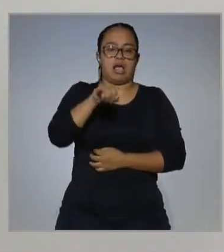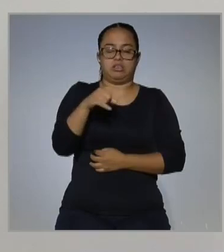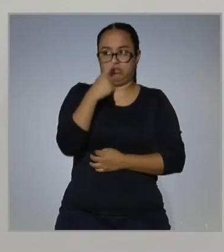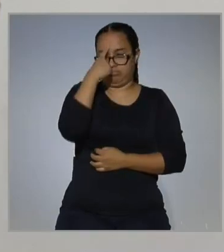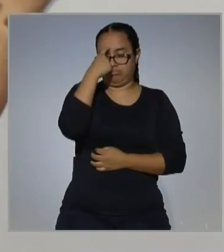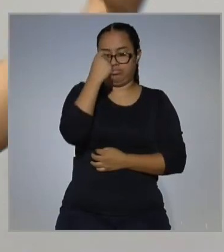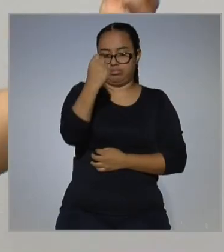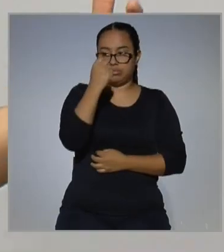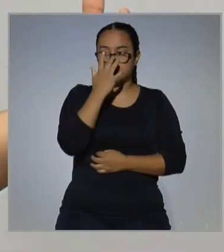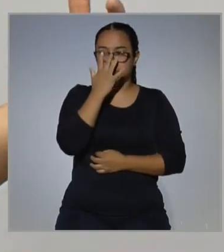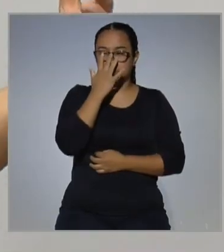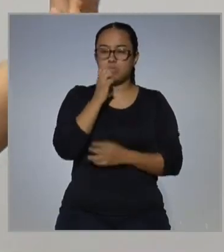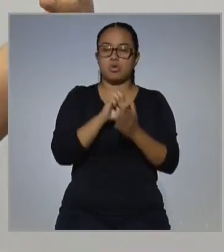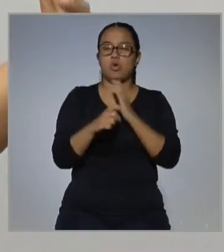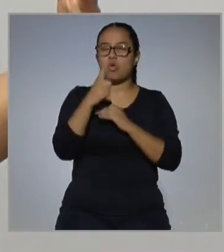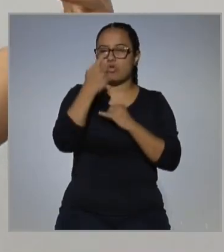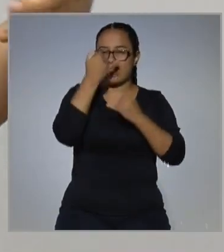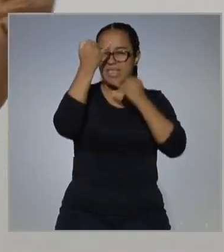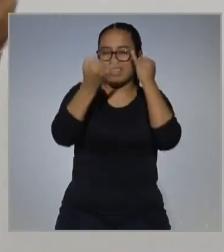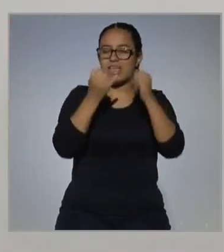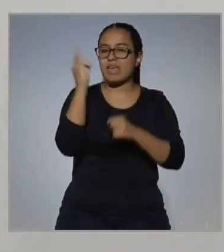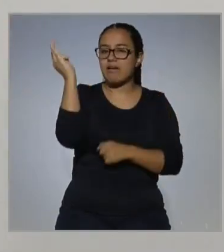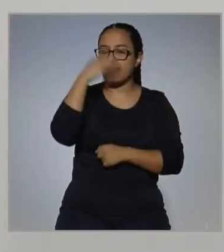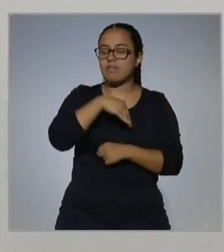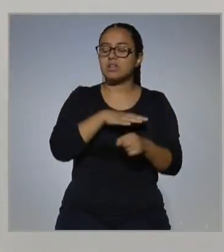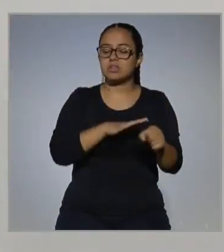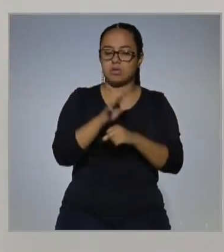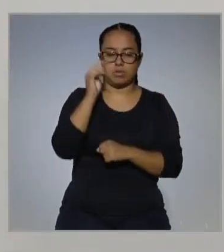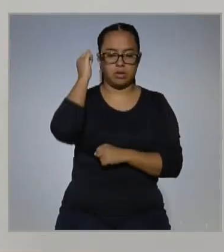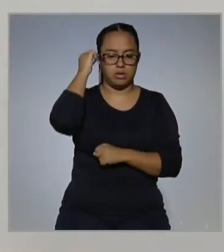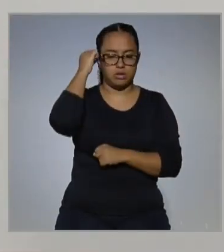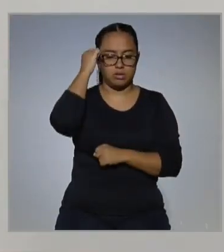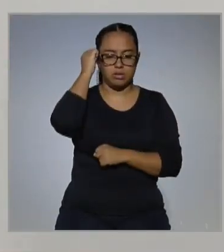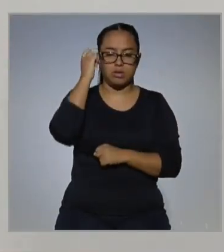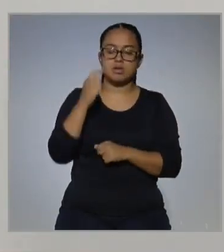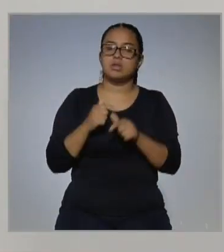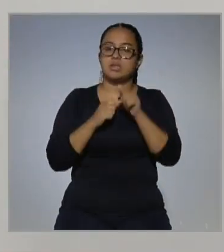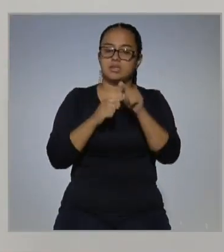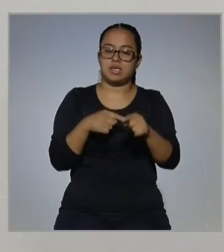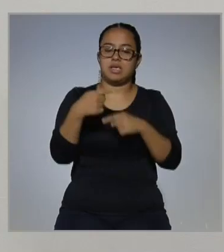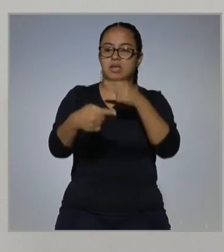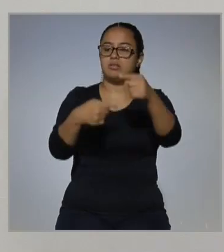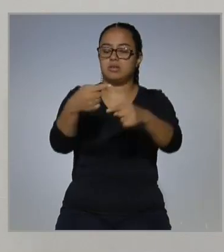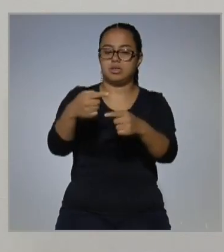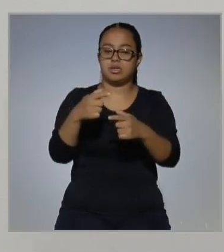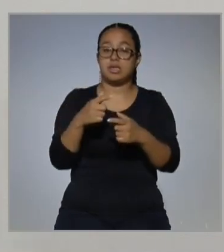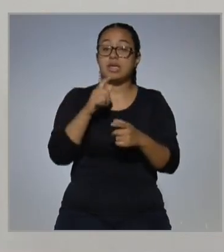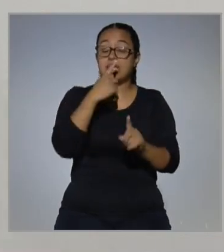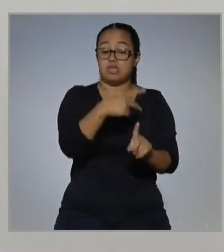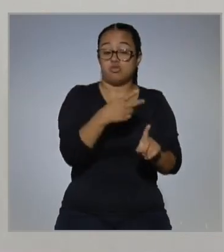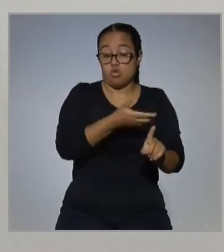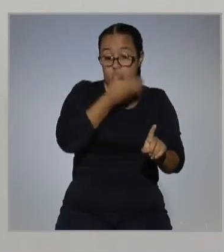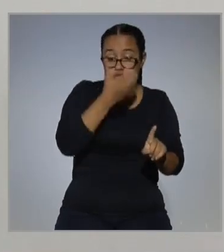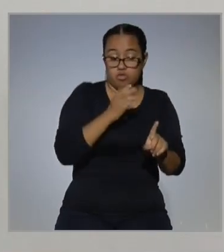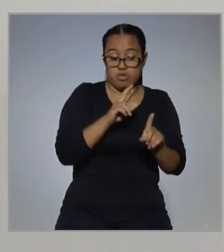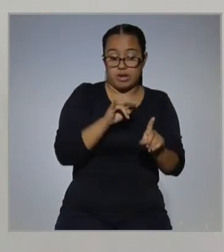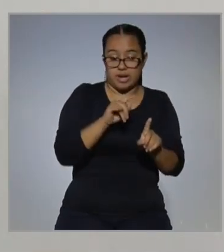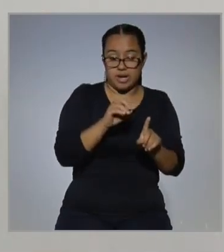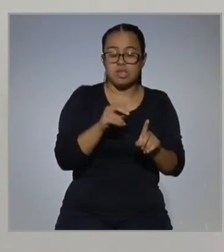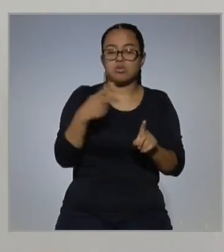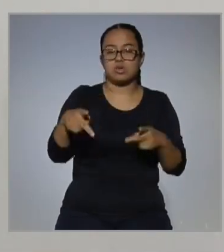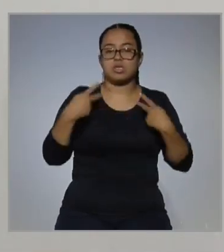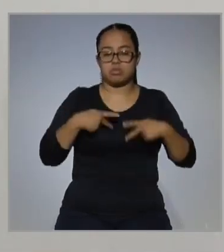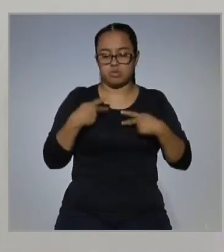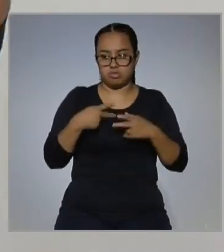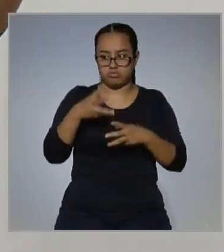Si un mito tiene su reproducción en el rito, y el rito es con lo que se queda la